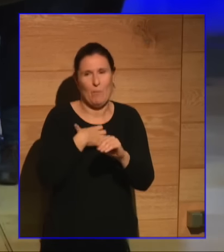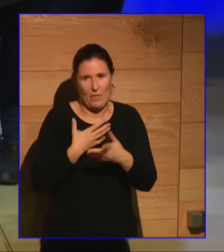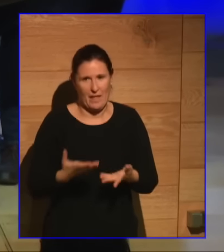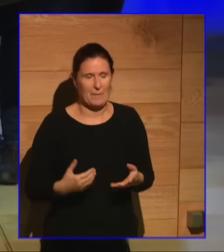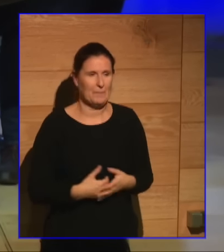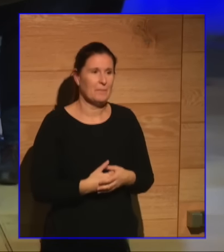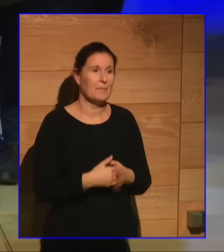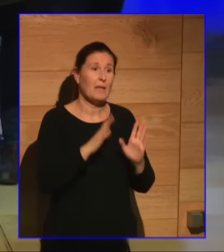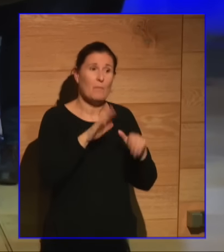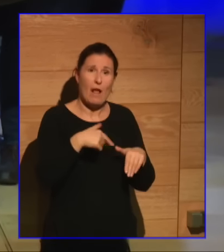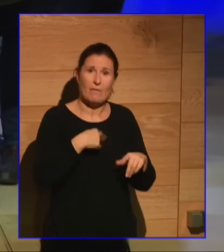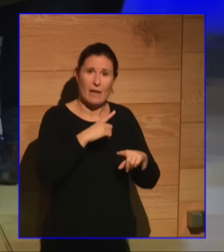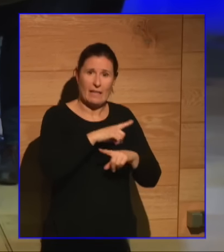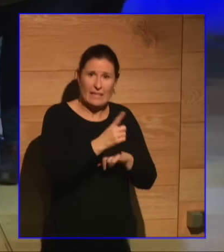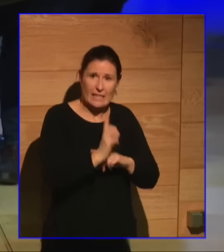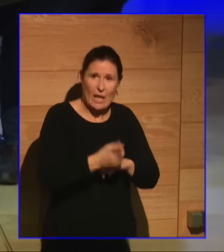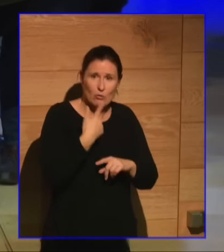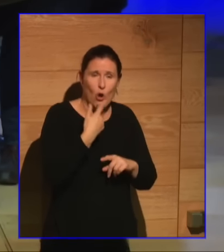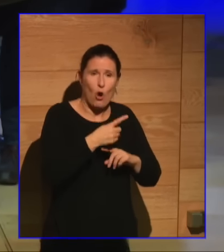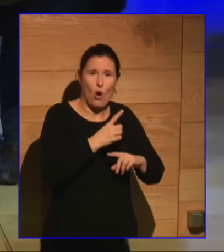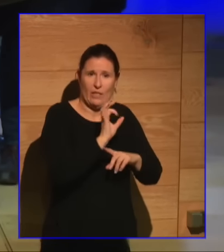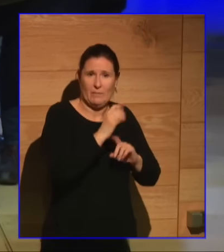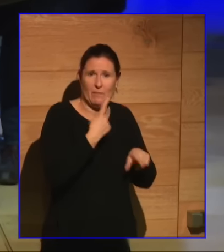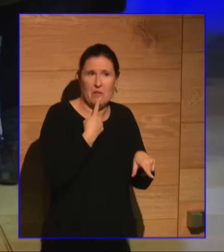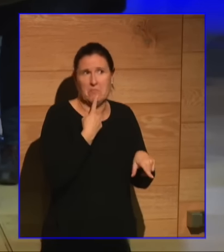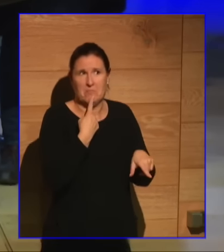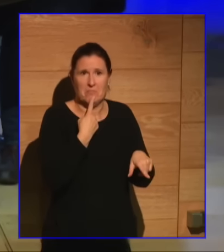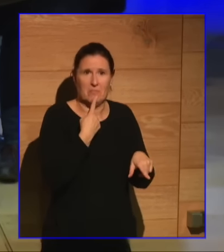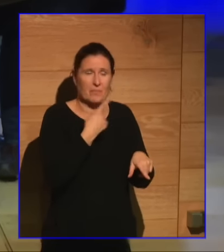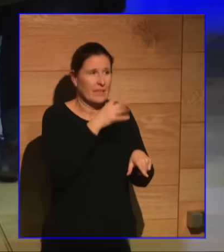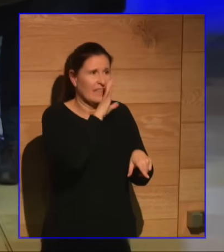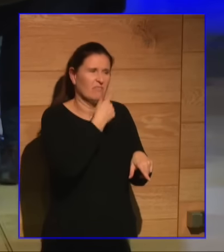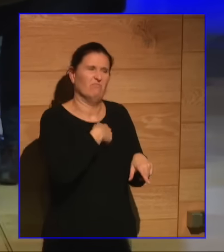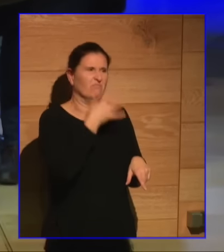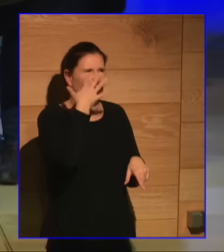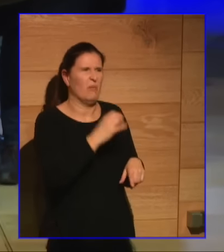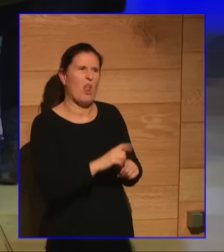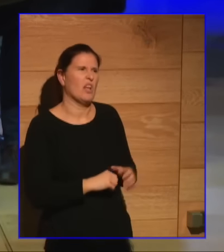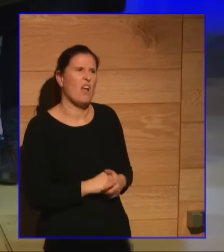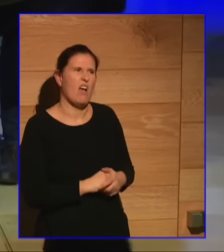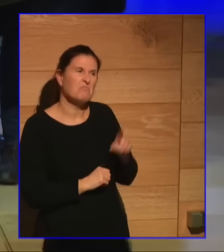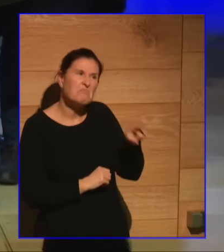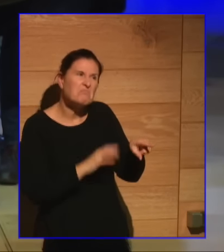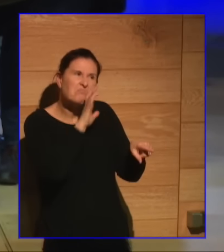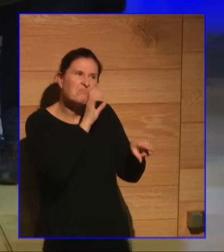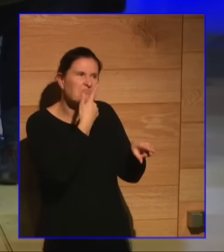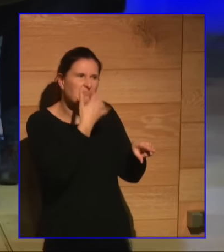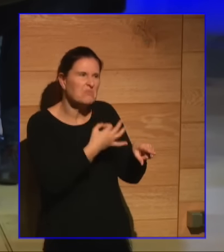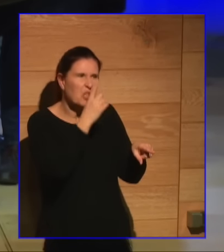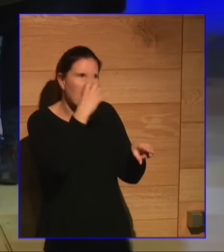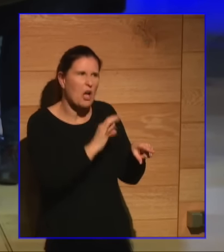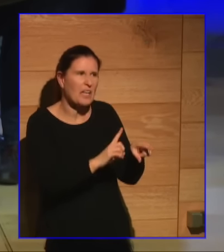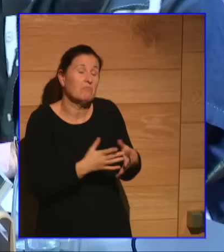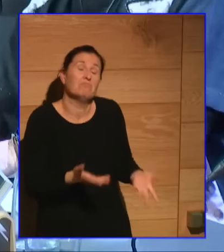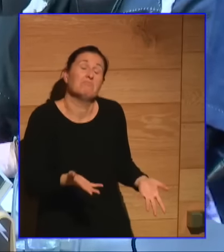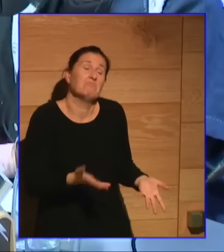divertido ser Spielberg y darte cuenta que estás sonando esa la anécdota música. Esa anécdota no me la creo. Yo creo. Esa anécdota no me la creo.